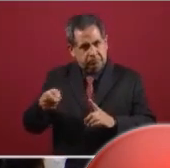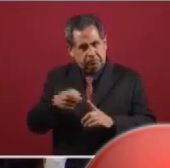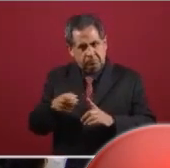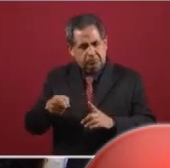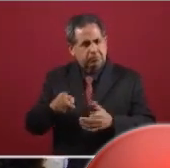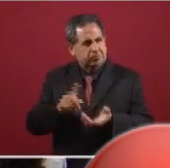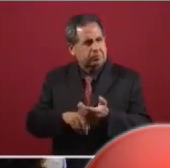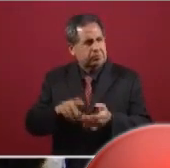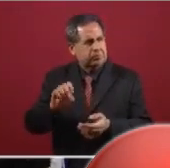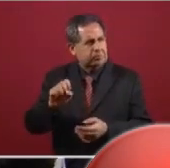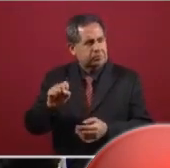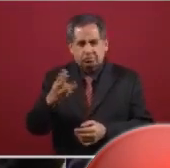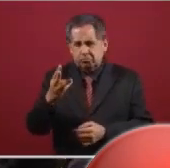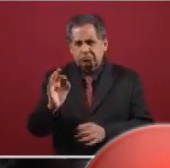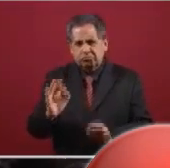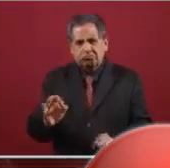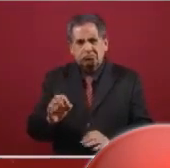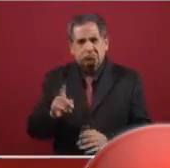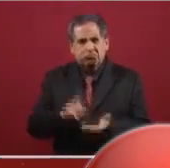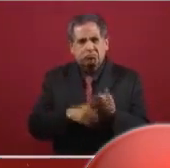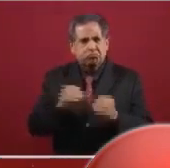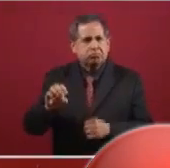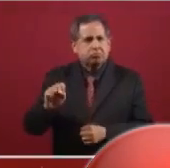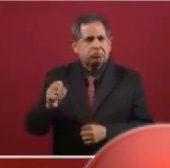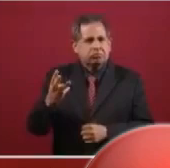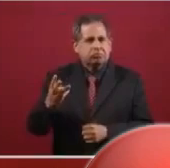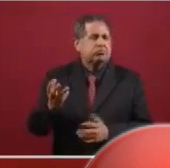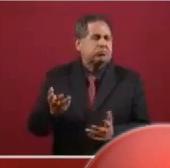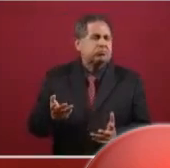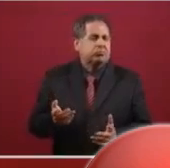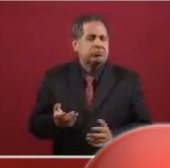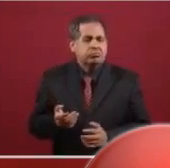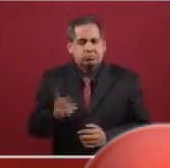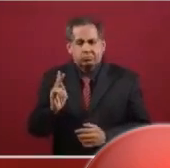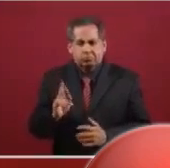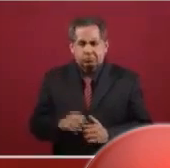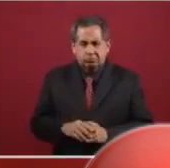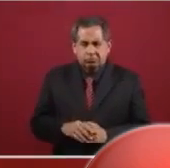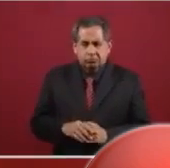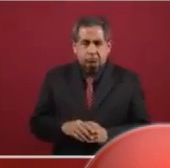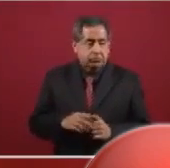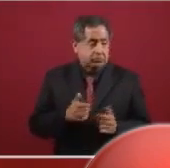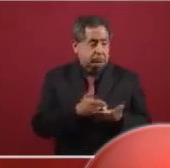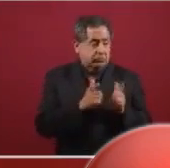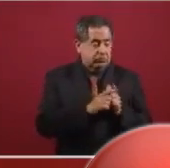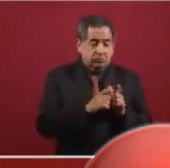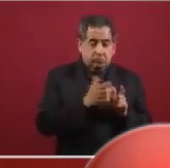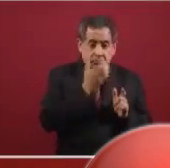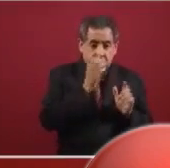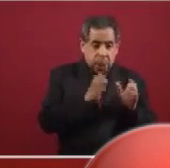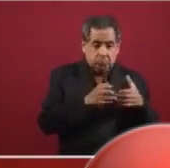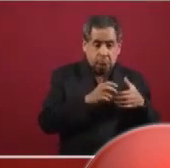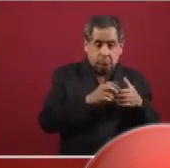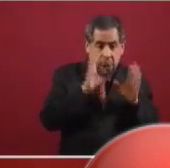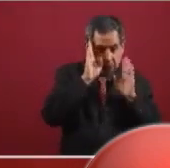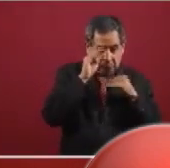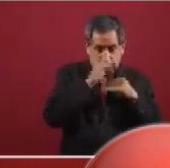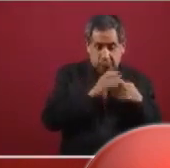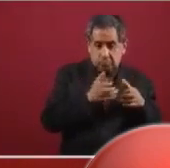En el 63, pero los conservadores